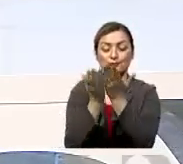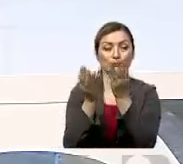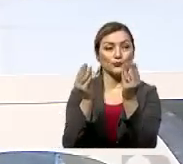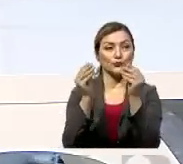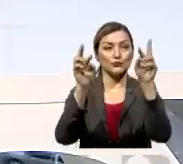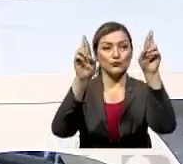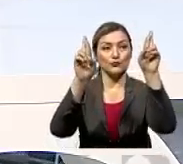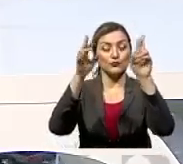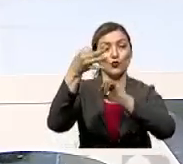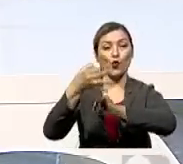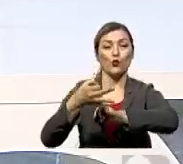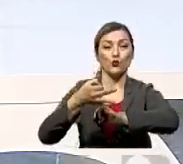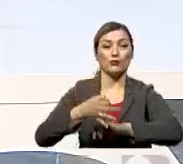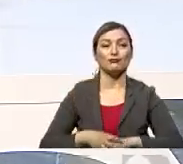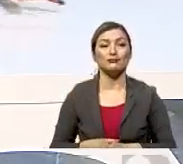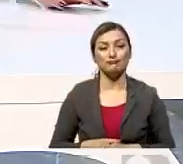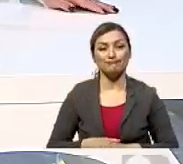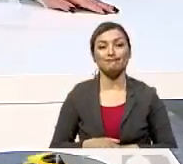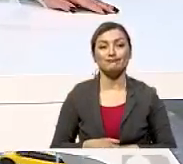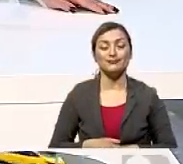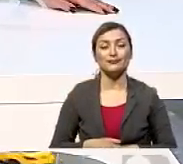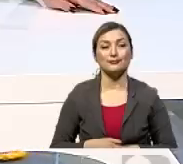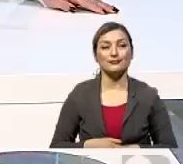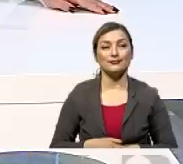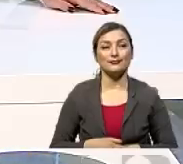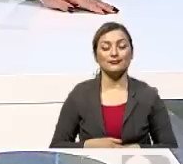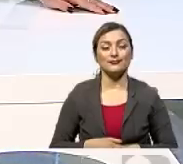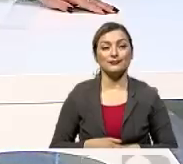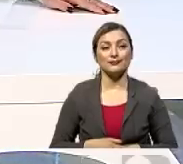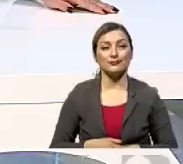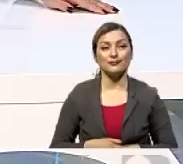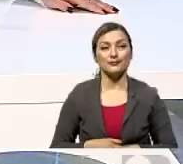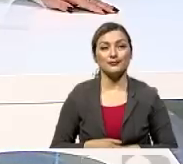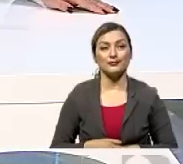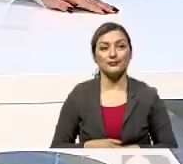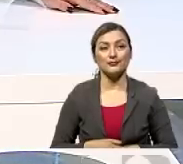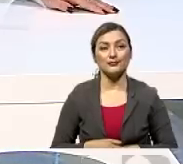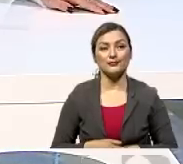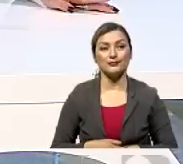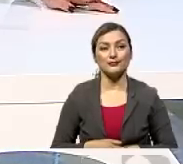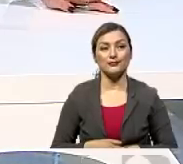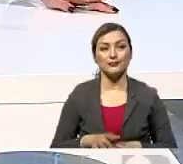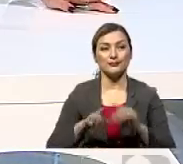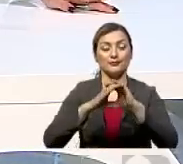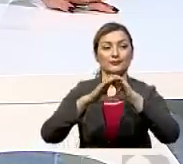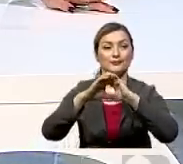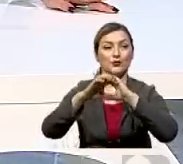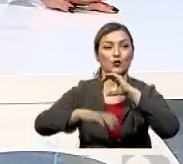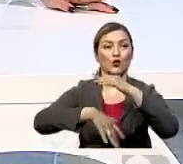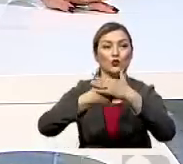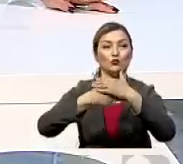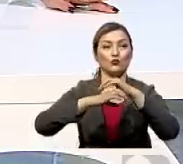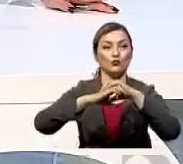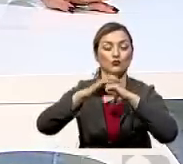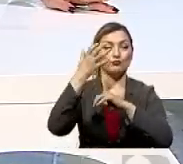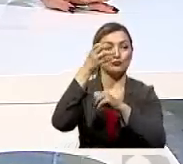esto se pueda cumplir y ya lo más pronto posible. Y sobre todo porque muchas de estas unidades, recordemos, por no decir todas las que estaban funcionando anteriormente